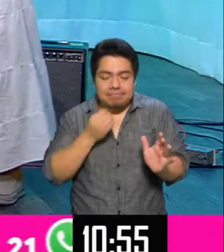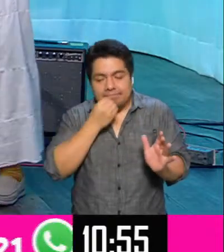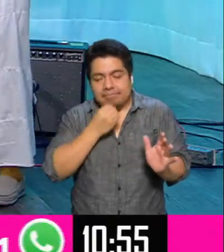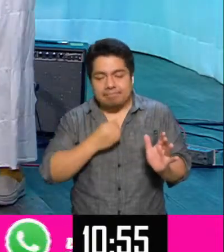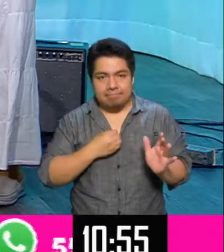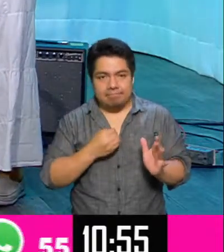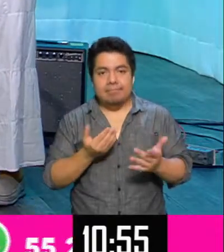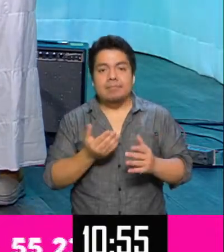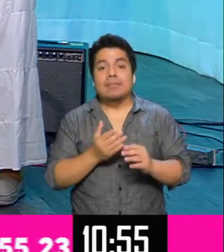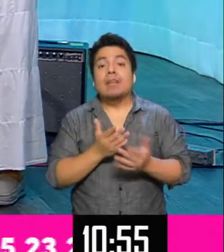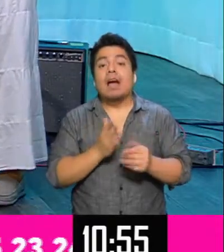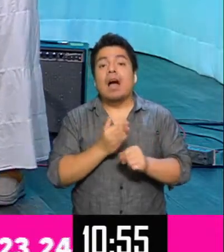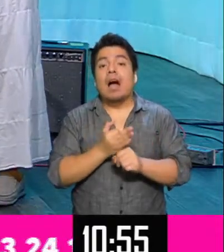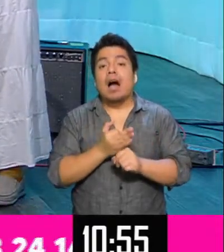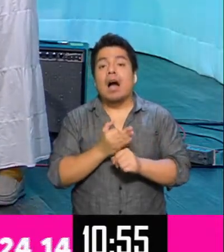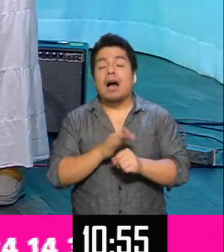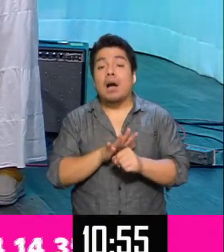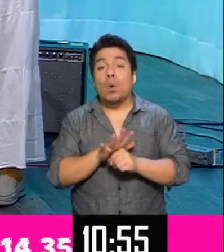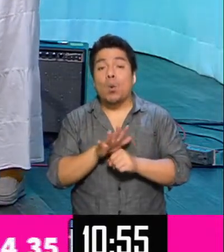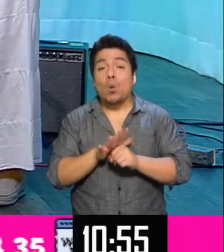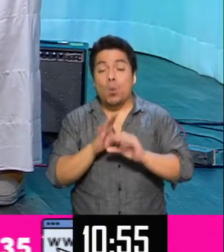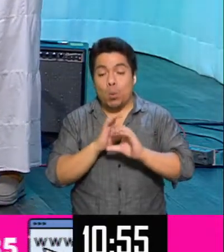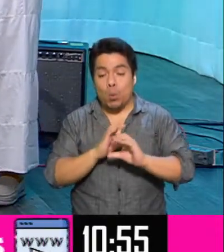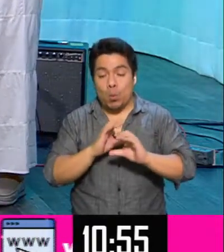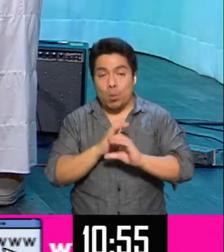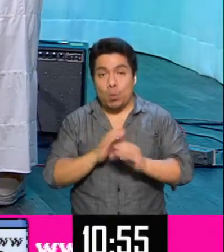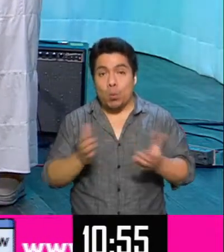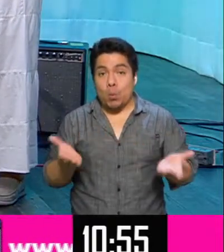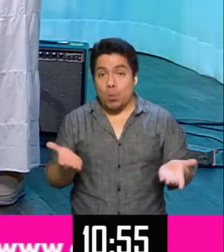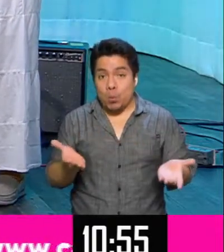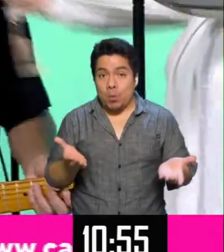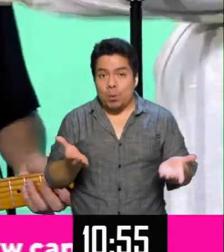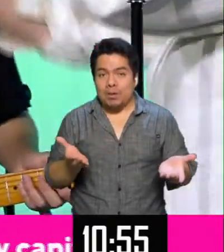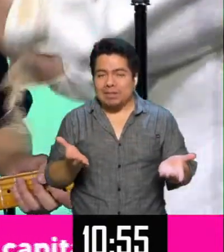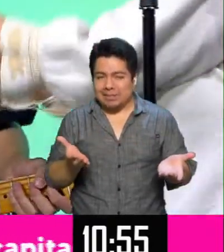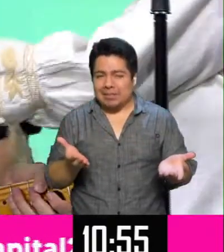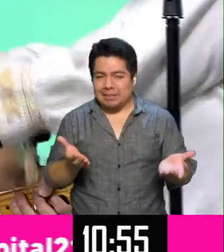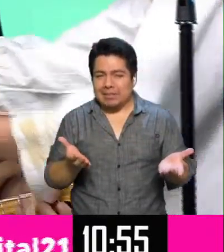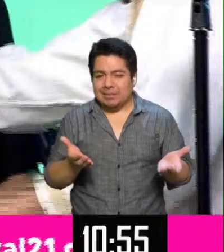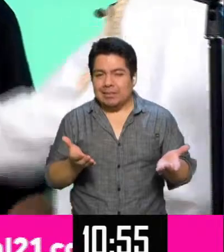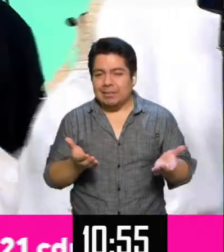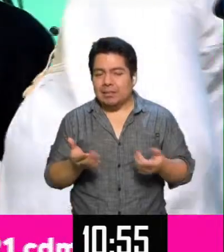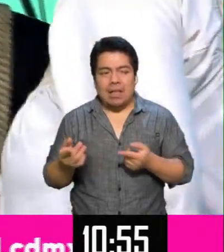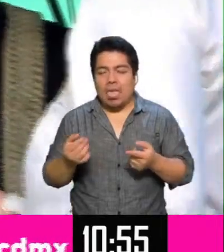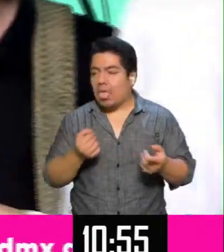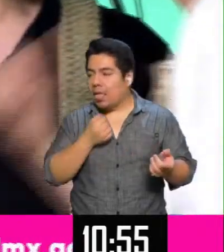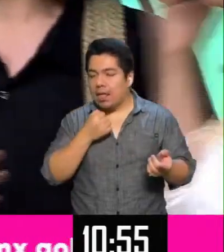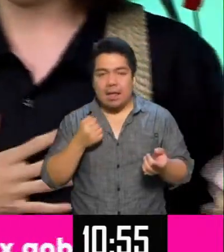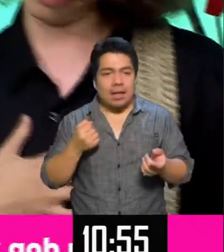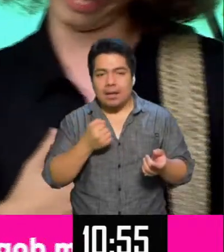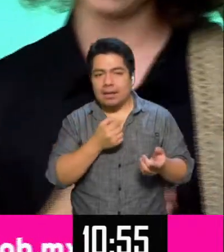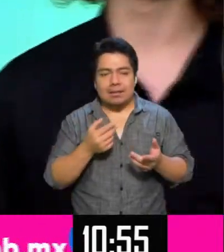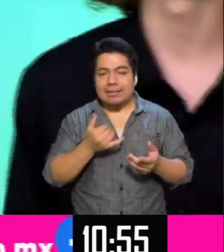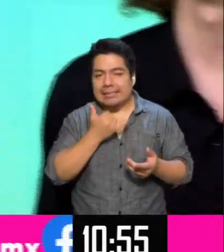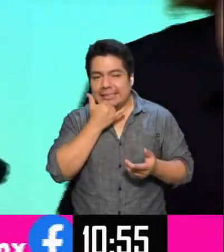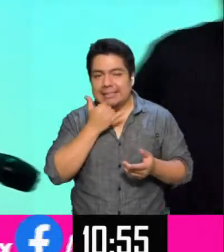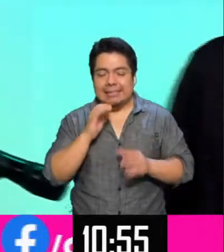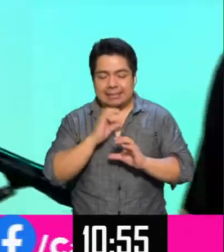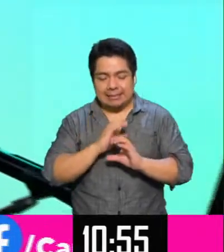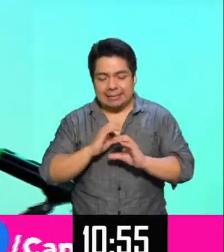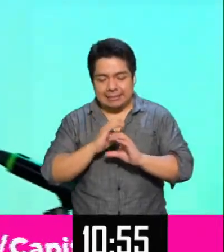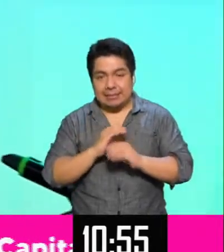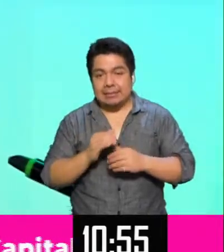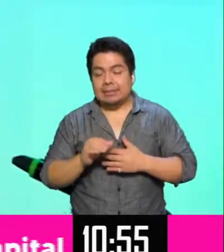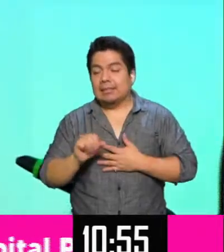compañeros de ¿Cuál van a Soma, interpretar ahorita? ¿con qué chavos? rolita nos despedimos? Nos despedimos con... Quería hablar él, pero no Quería sé. La hablar. siguiente Bata. canción se